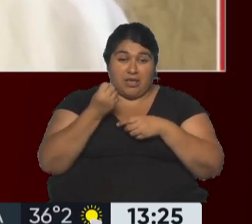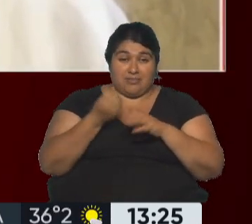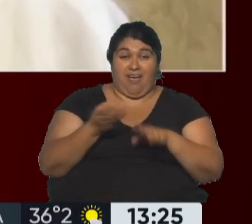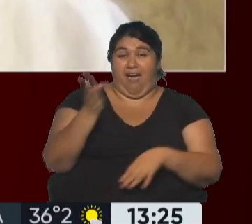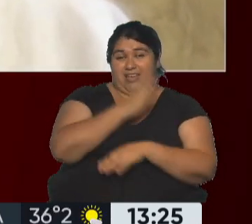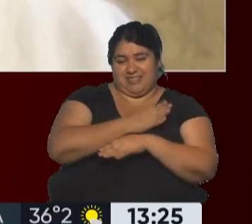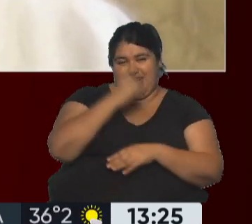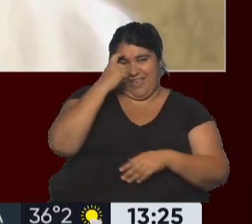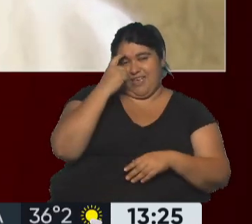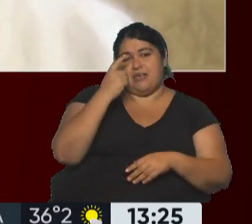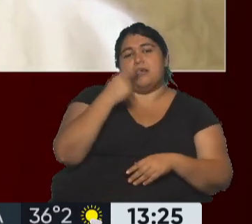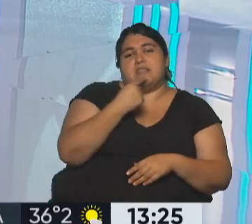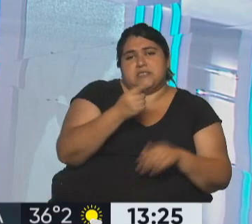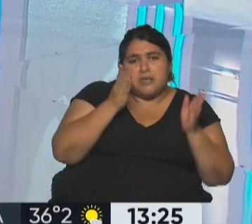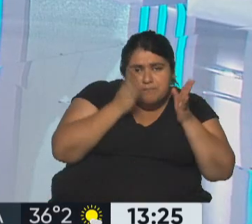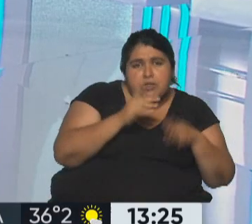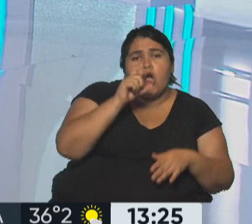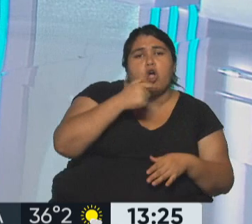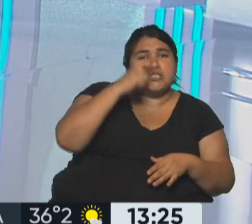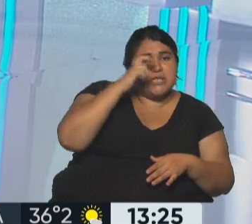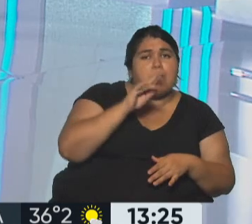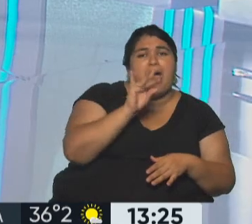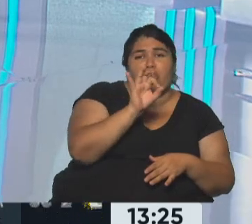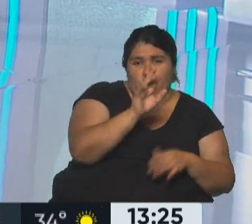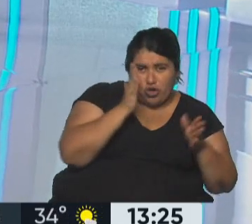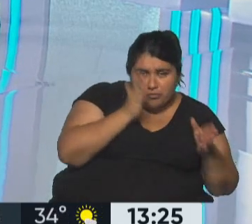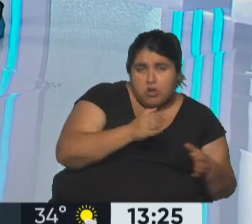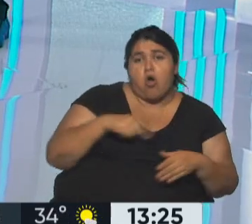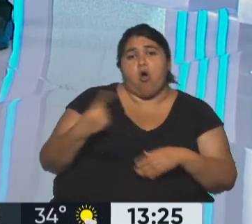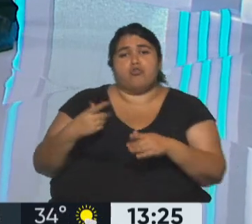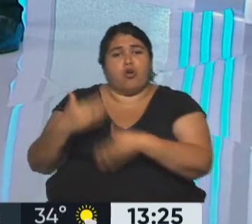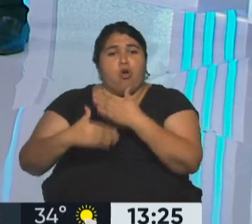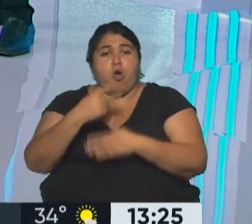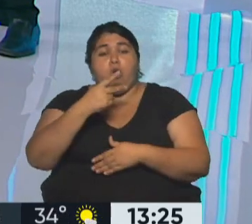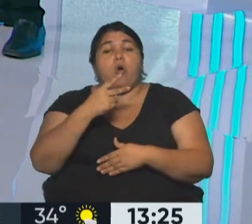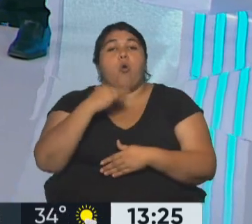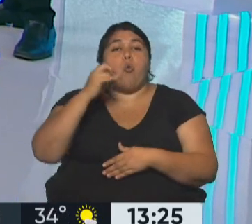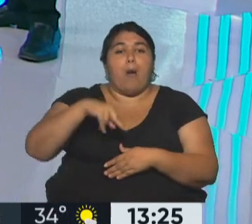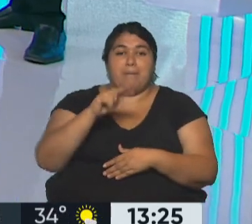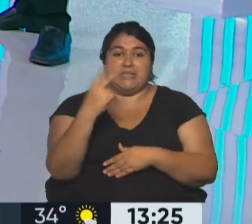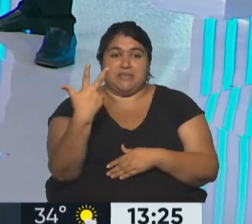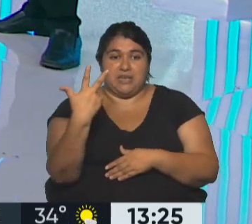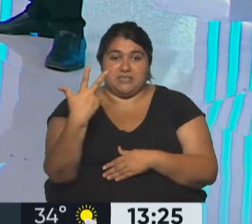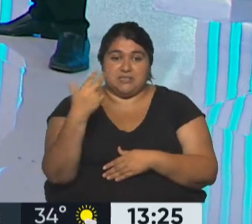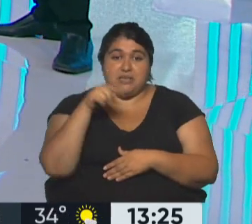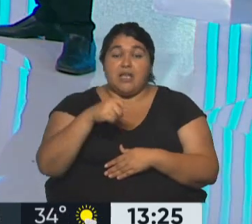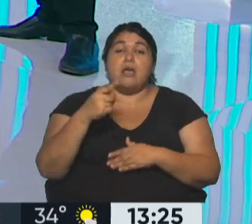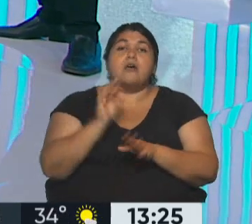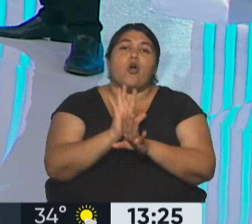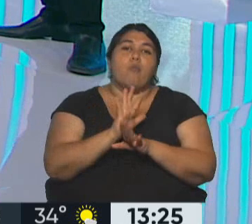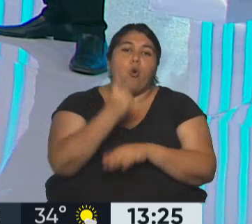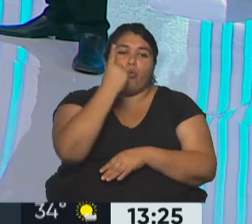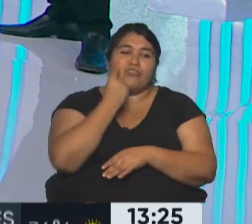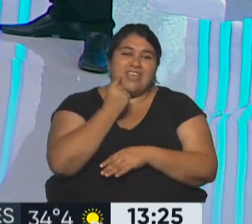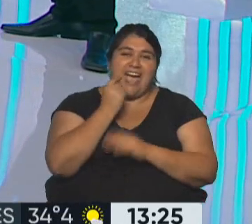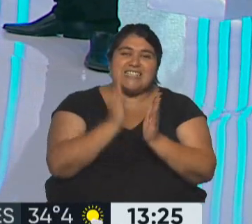uno que se decía que era conservador, claro, Juan Pablo II, y al otro que era progresista, Juan XXIII, santos, y el mismo día. Bueno, hay ahí